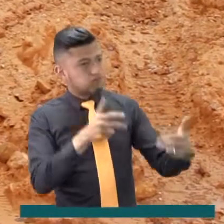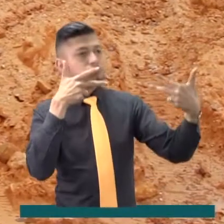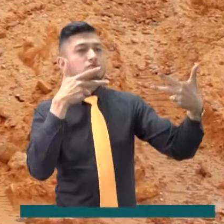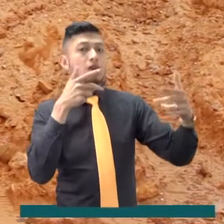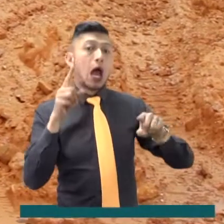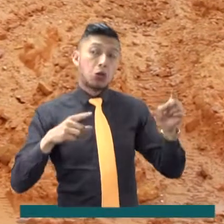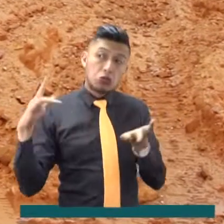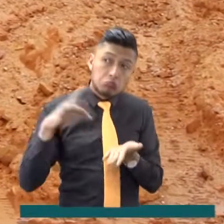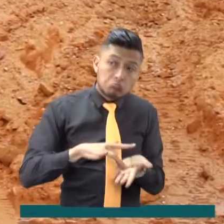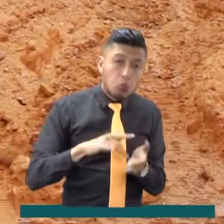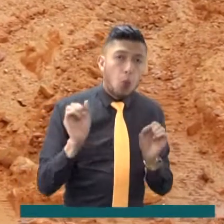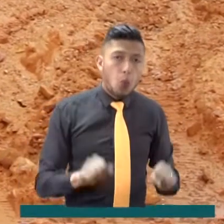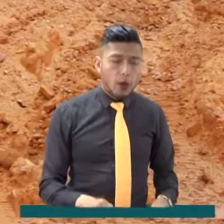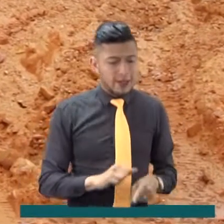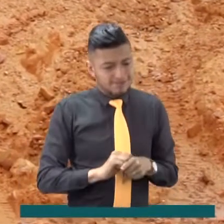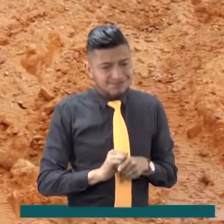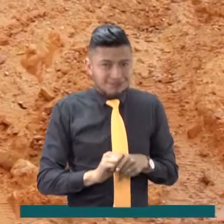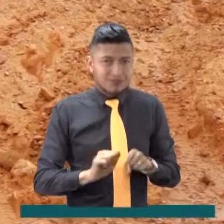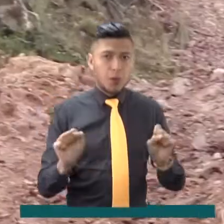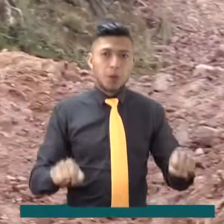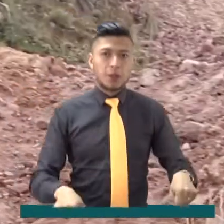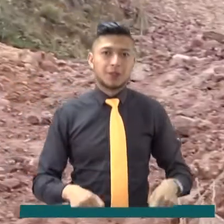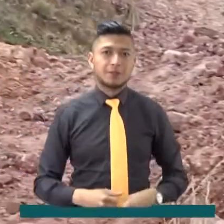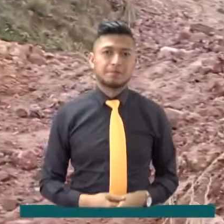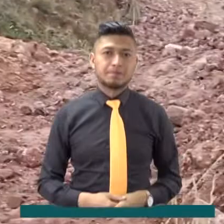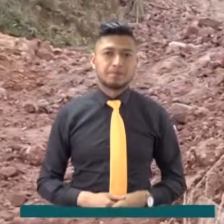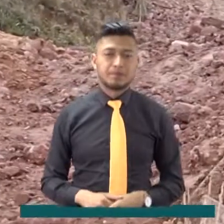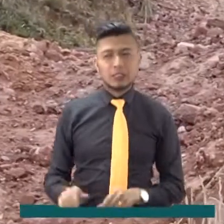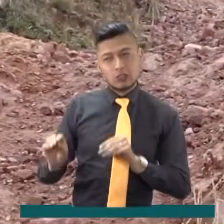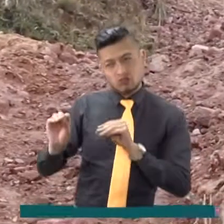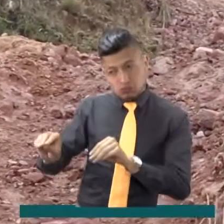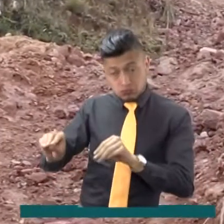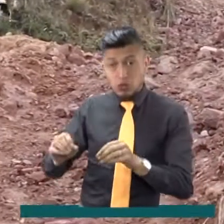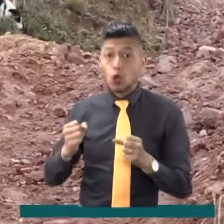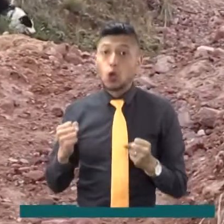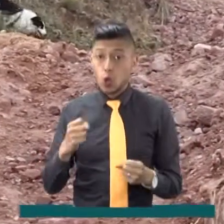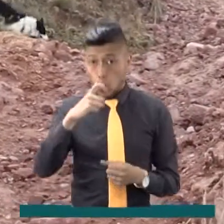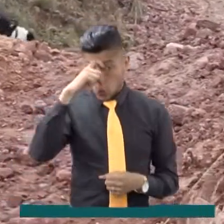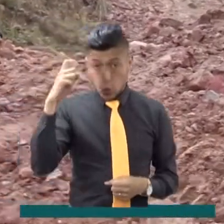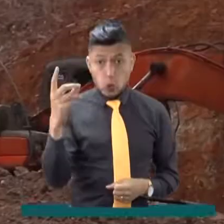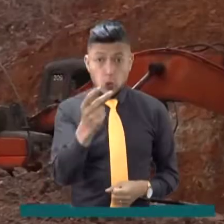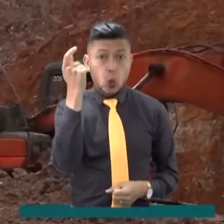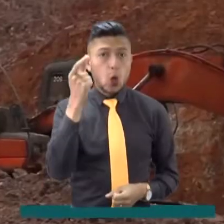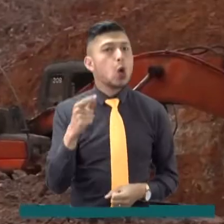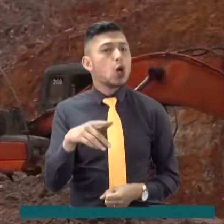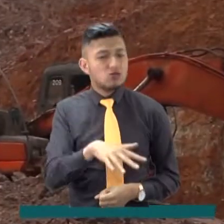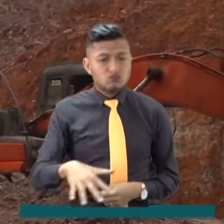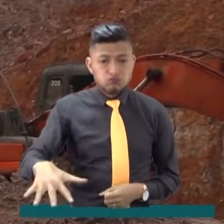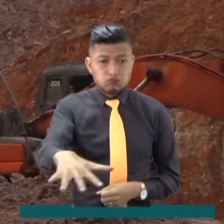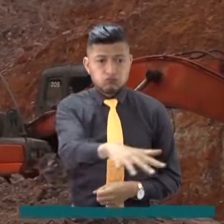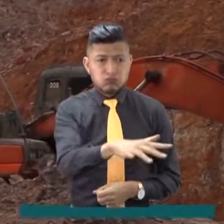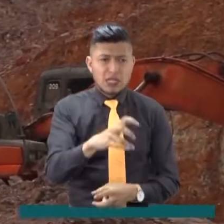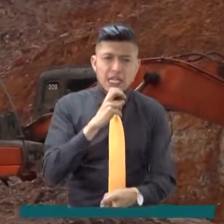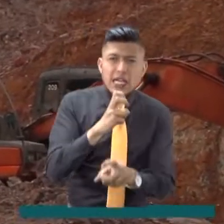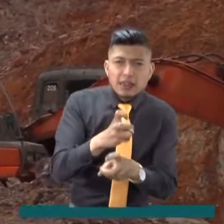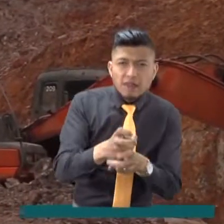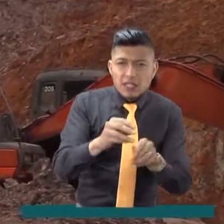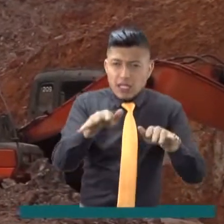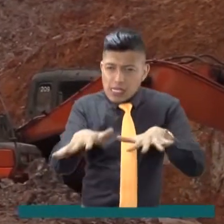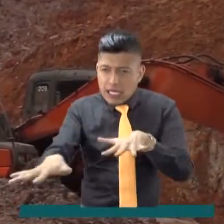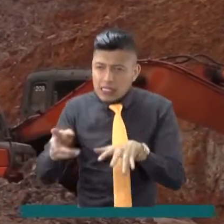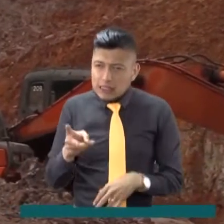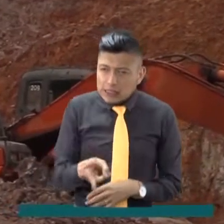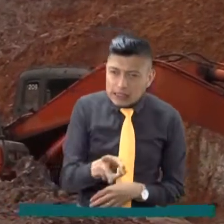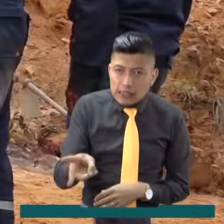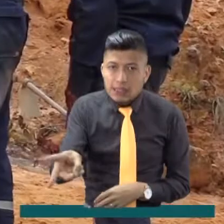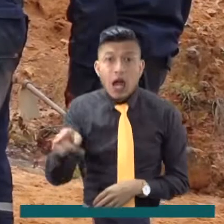venir acá a Colombia a hacer clases presenciales para hacer los entrenamientos. Los entrenamientos son intensos y se desarrollan en terrenos con grandes dificultades